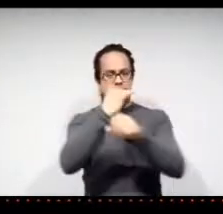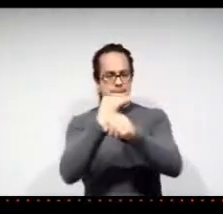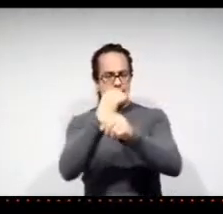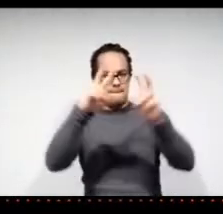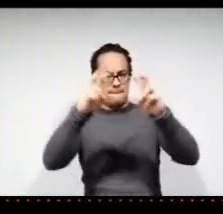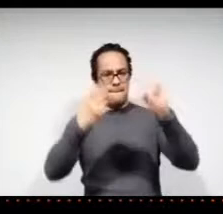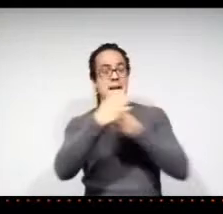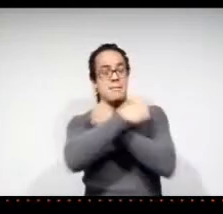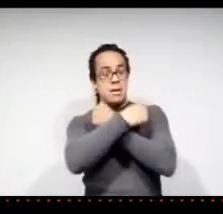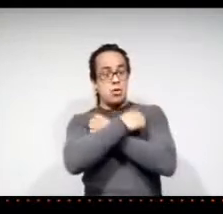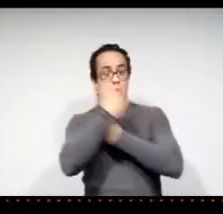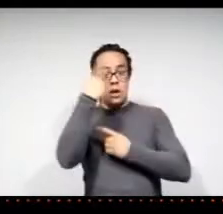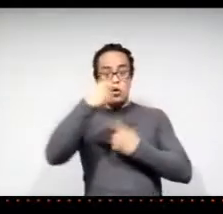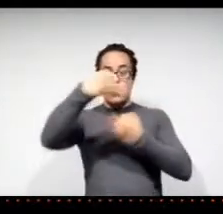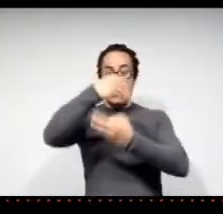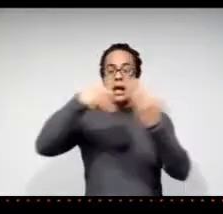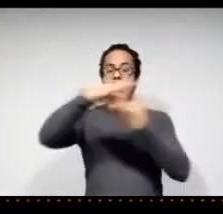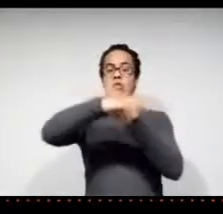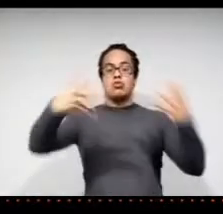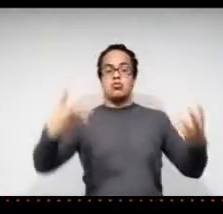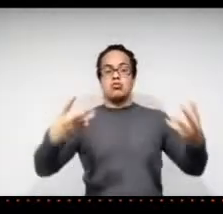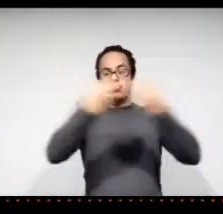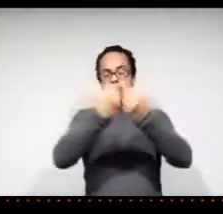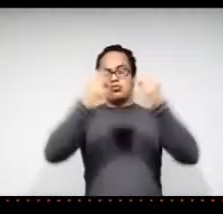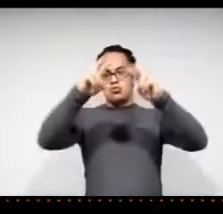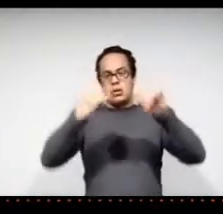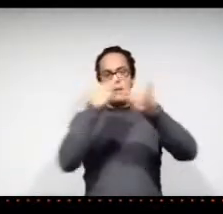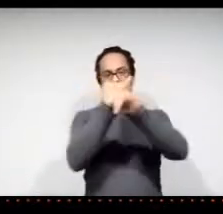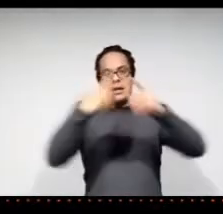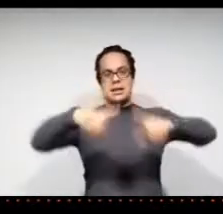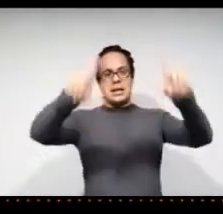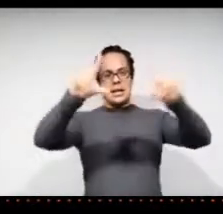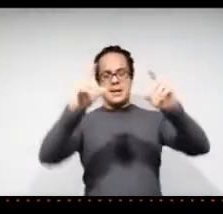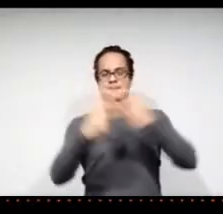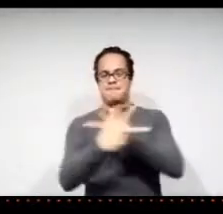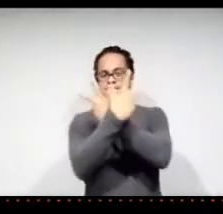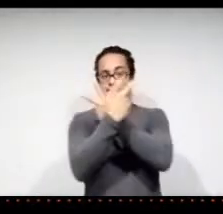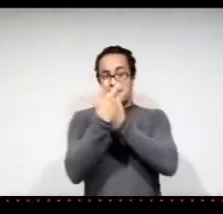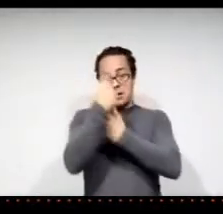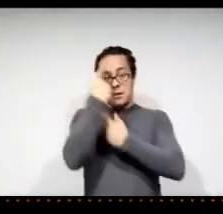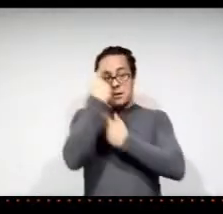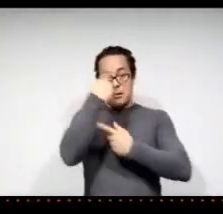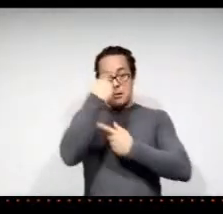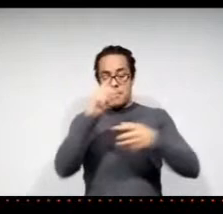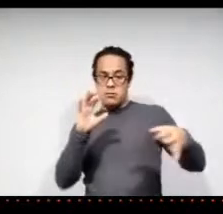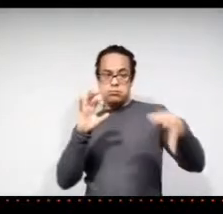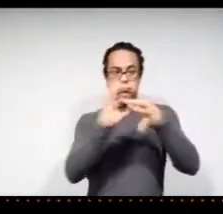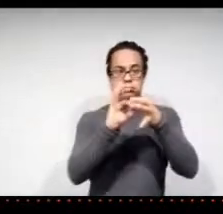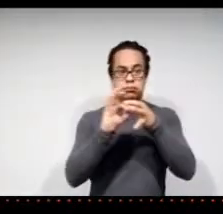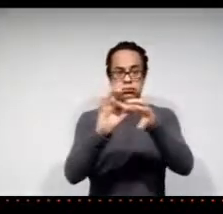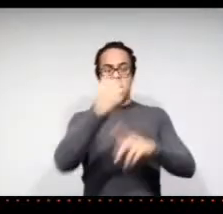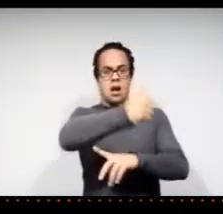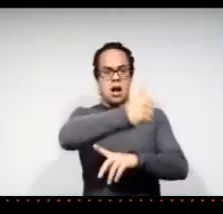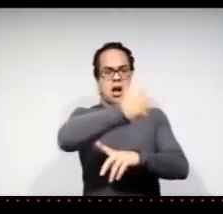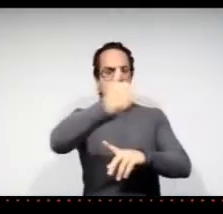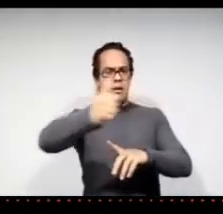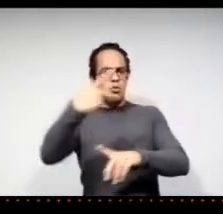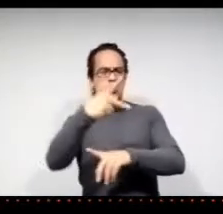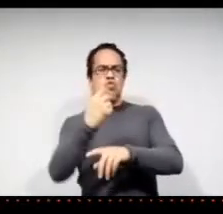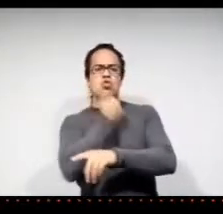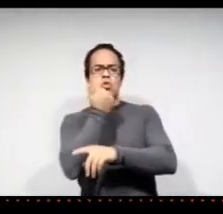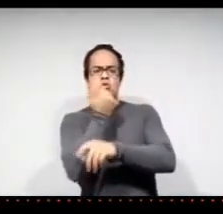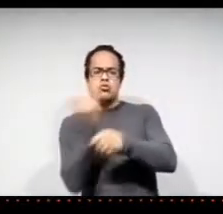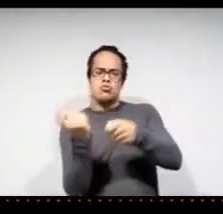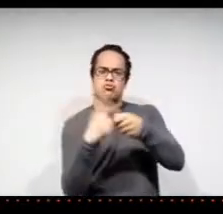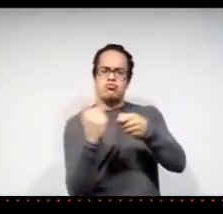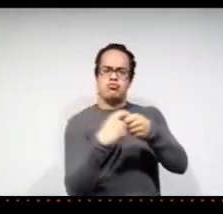incluya toda la cuestión de la educación en línea, que nos facilita en cierto sentido el acceso a la huella digital de estudiantes y docentes.